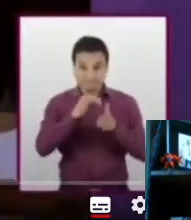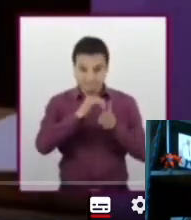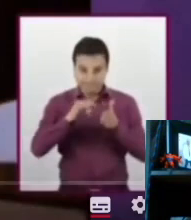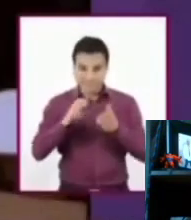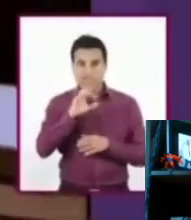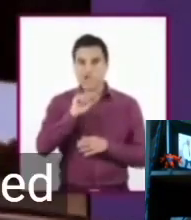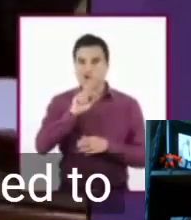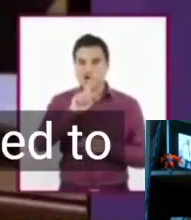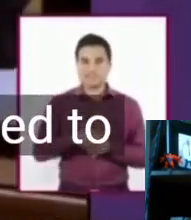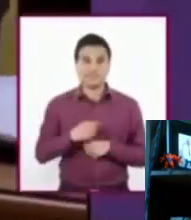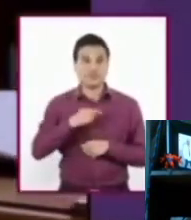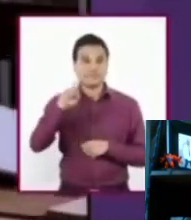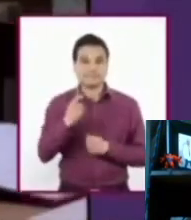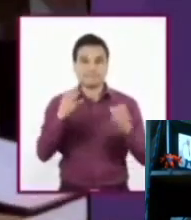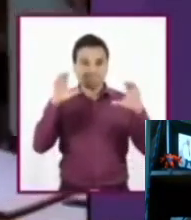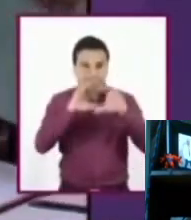uy